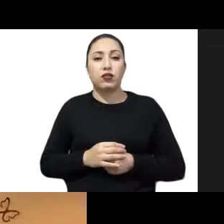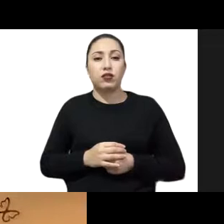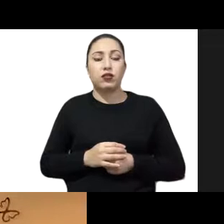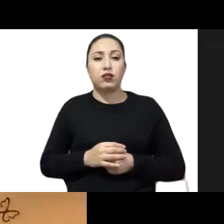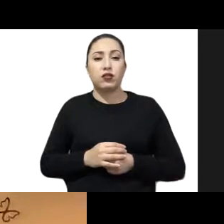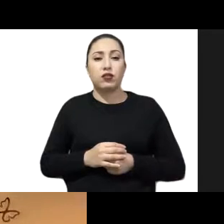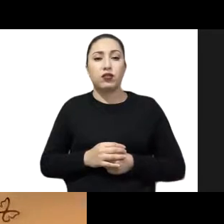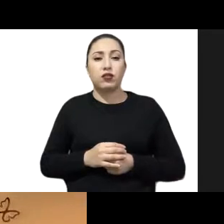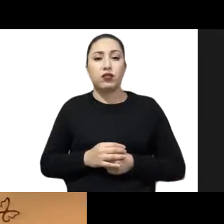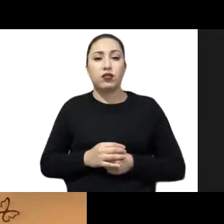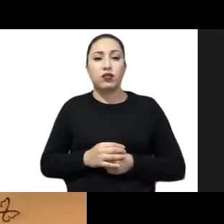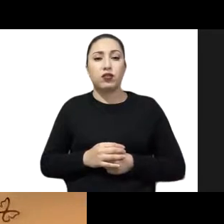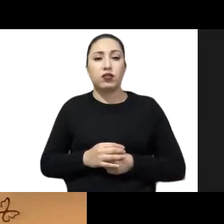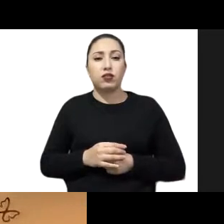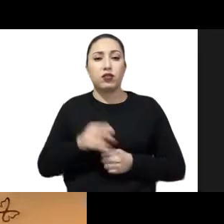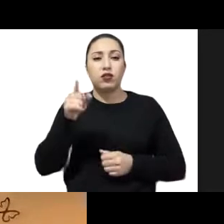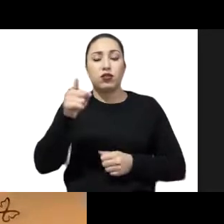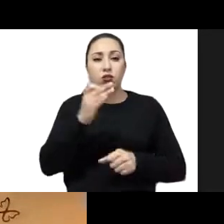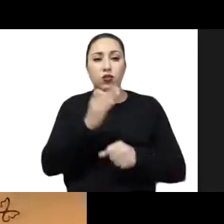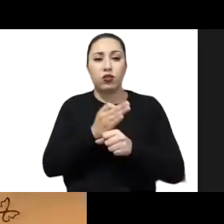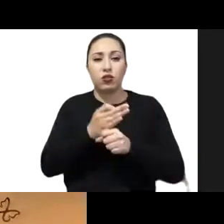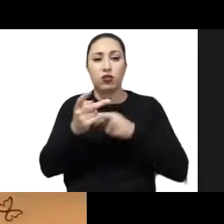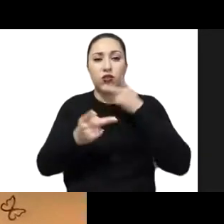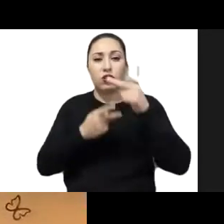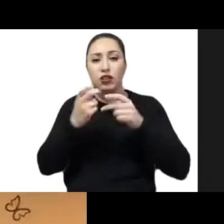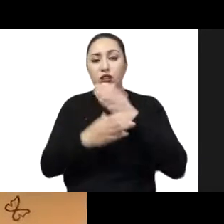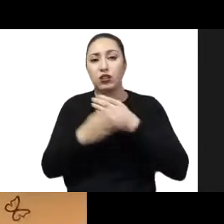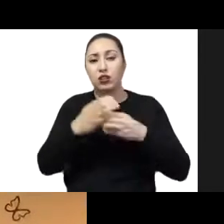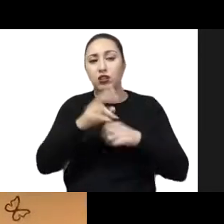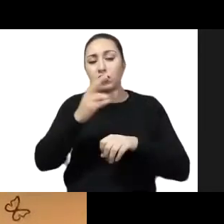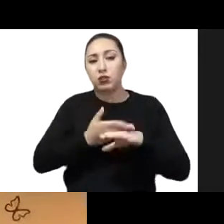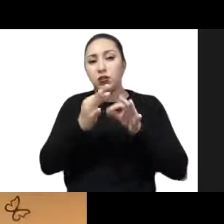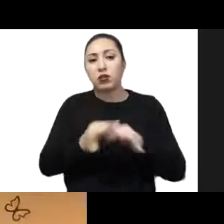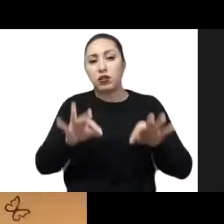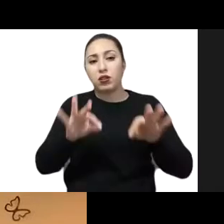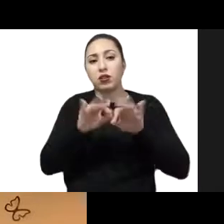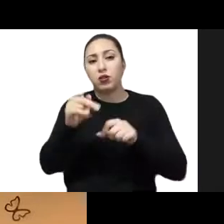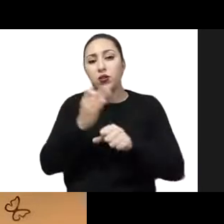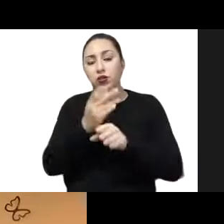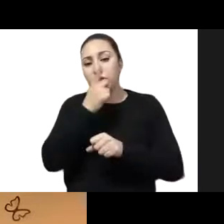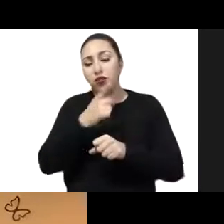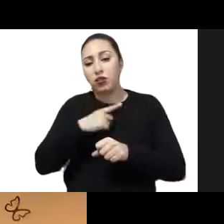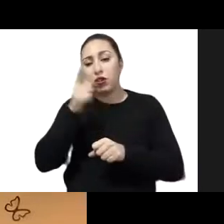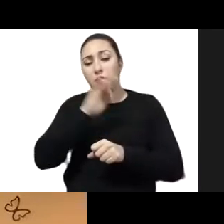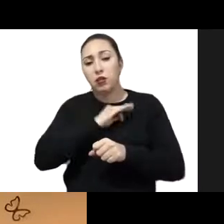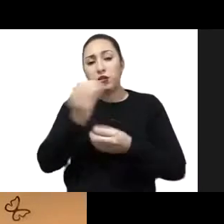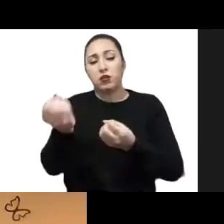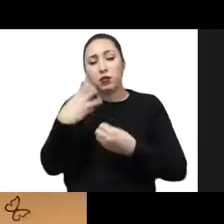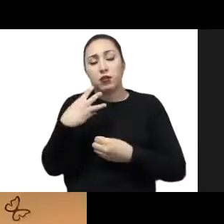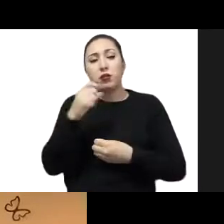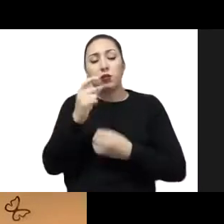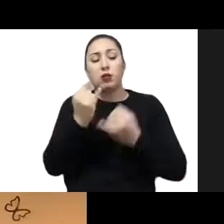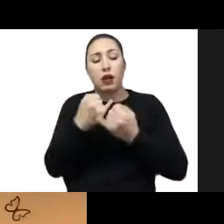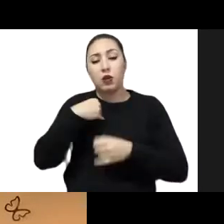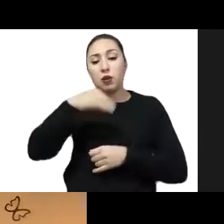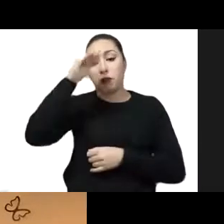llegar por escrito todo lo que usted mencionó. Son cosas muy importantes, como usted dice y considera, y yo también considero que